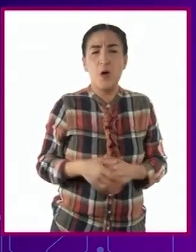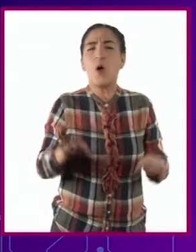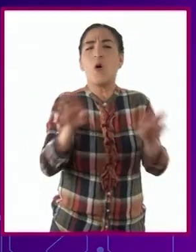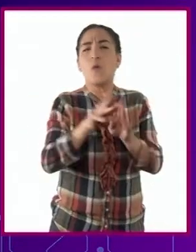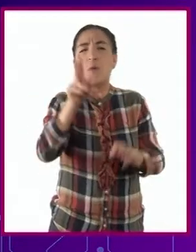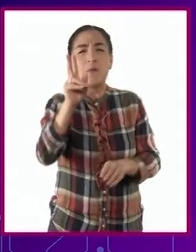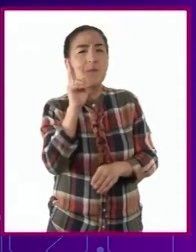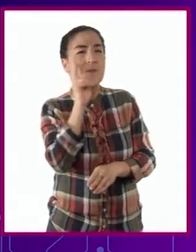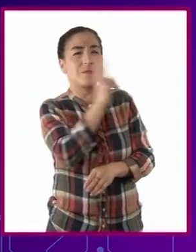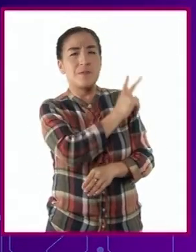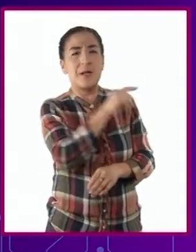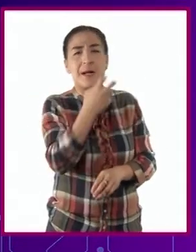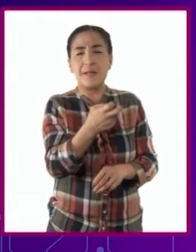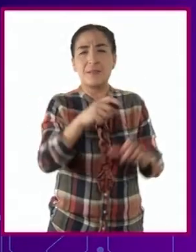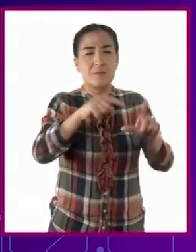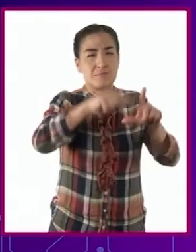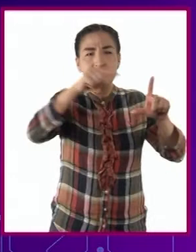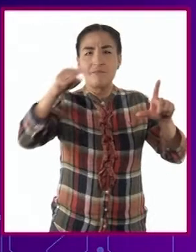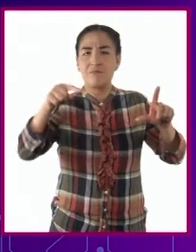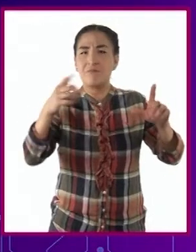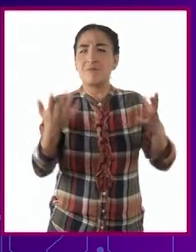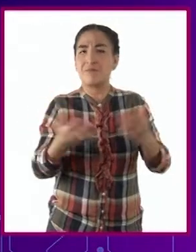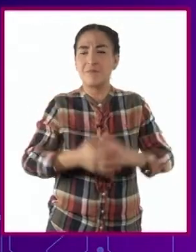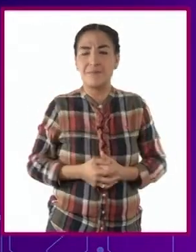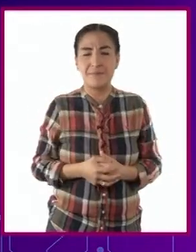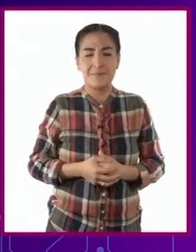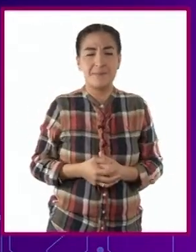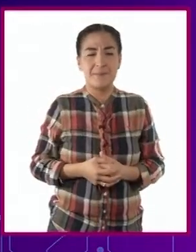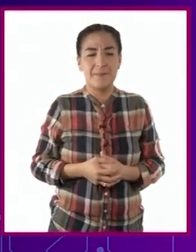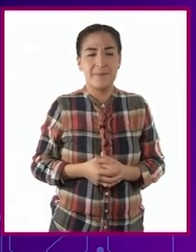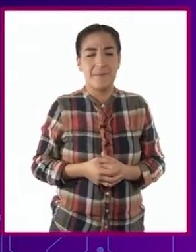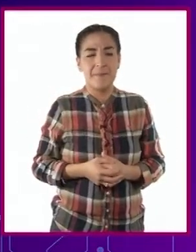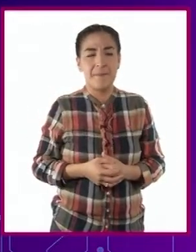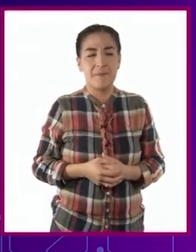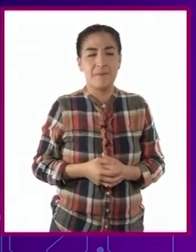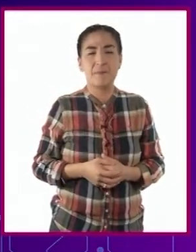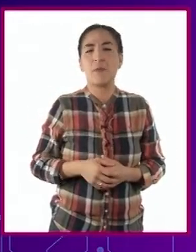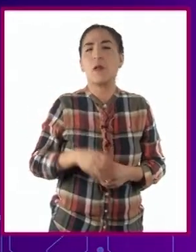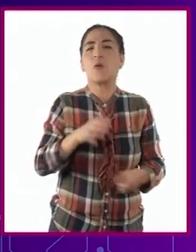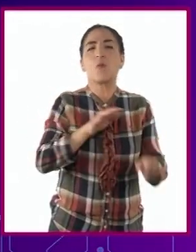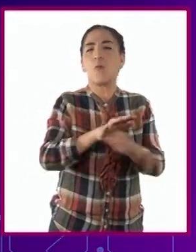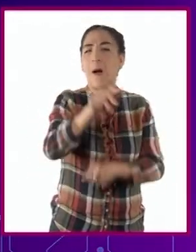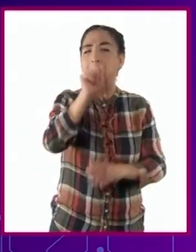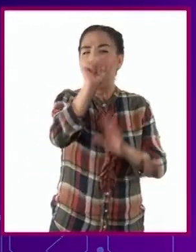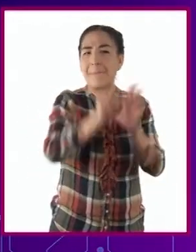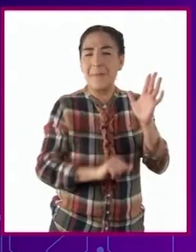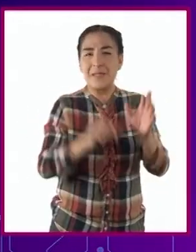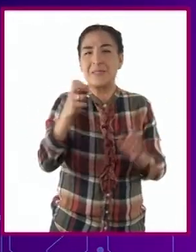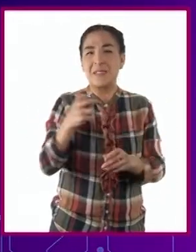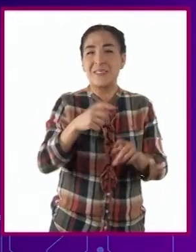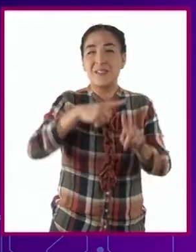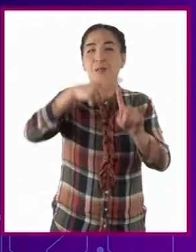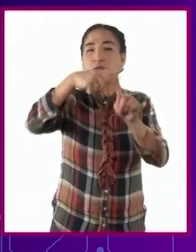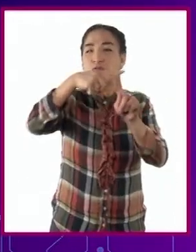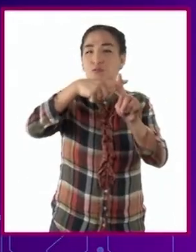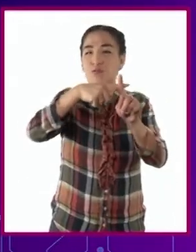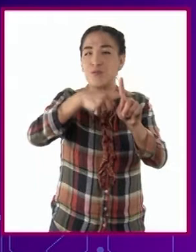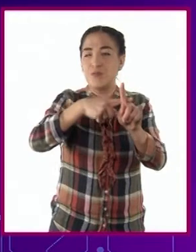lo anterior en la gráfica? ¿En qué mes se registró la temperatura más